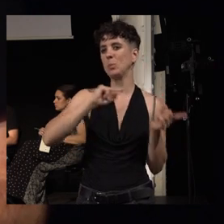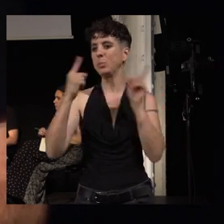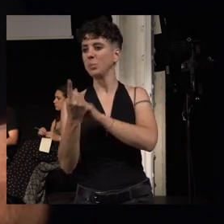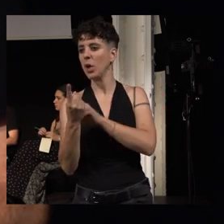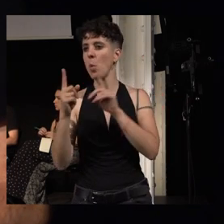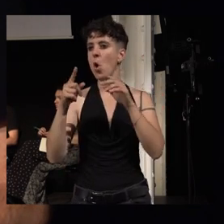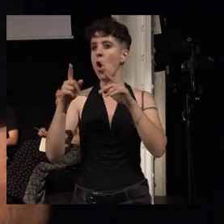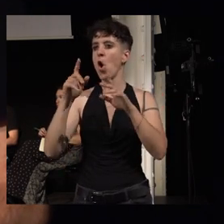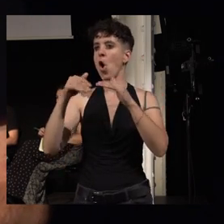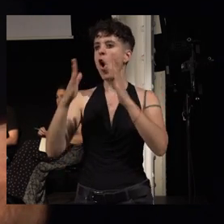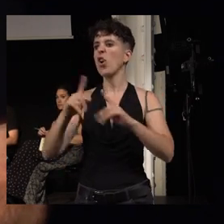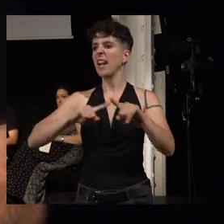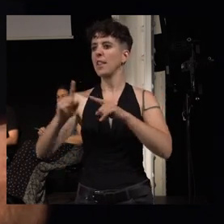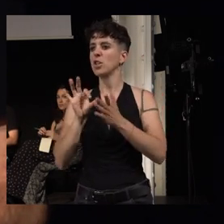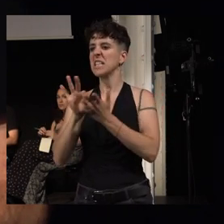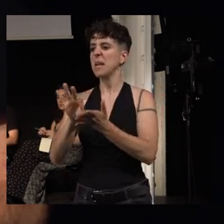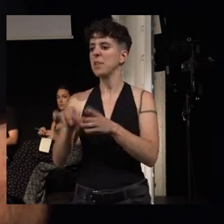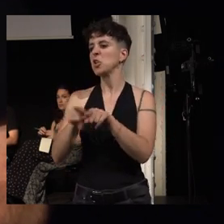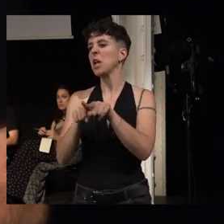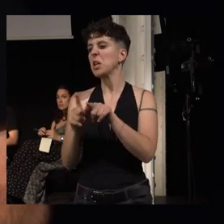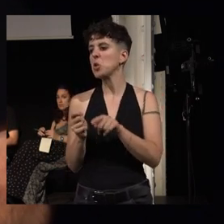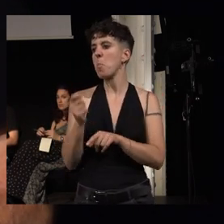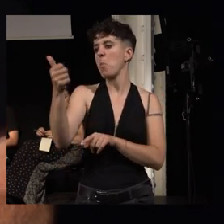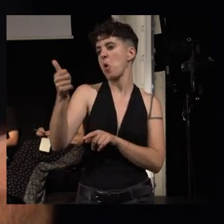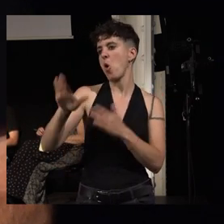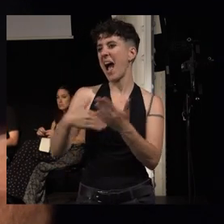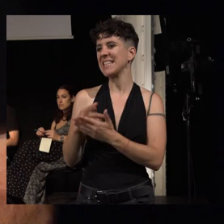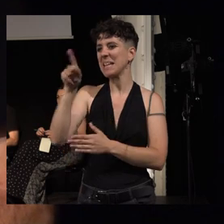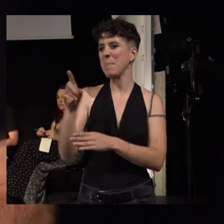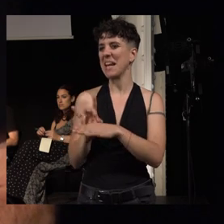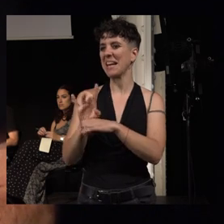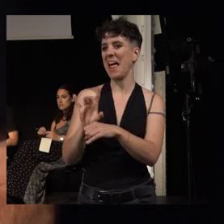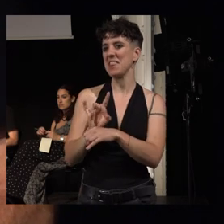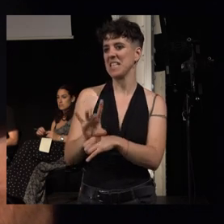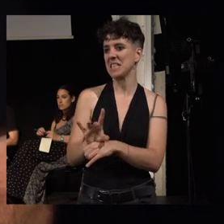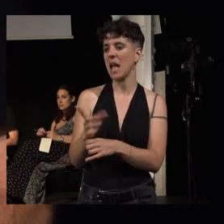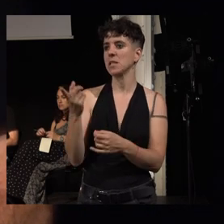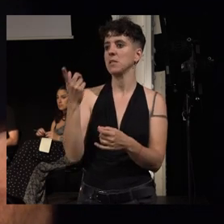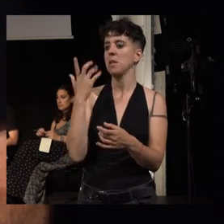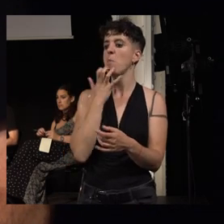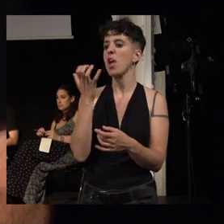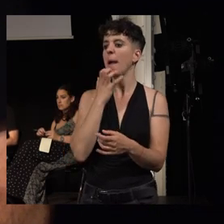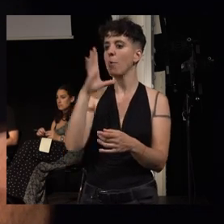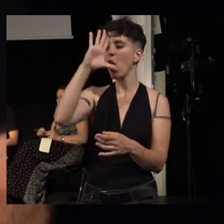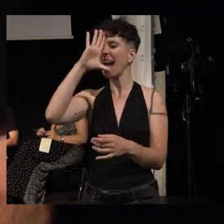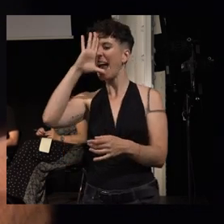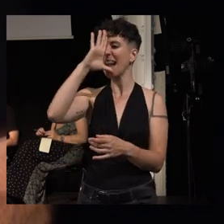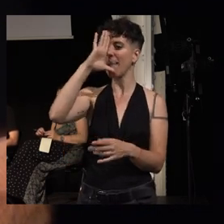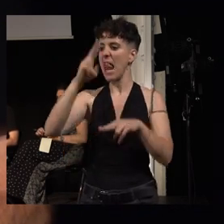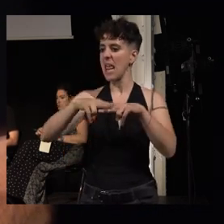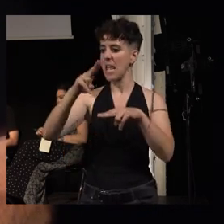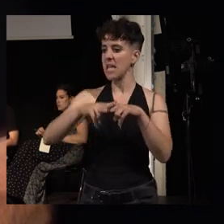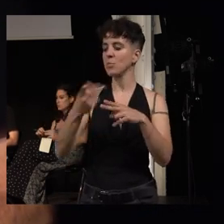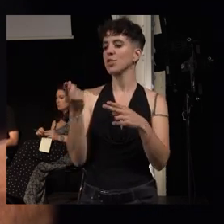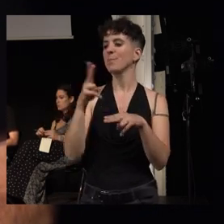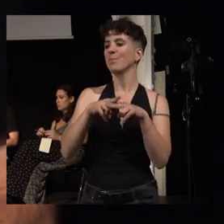carácter o con muy poco carácter crítico, algunas veces con actitudes incluso racistas, pues se ponen a lo mejor a celebrar en carnavales una fiesta